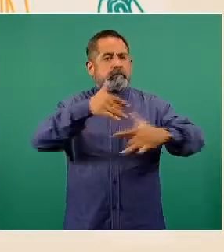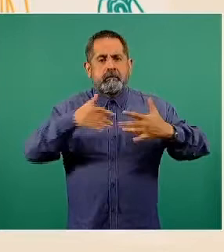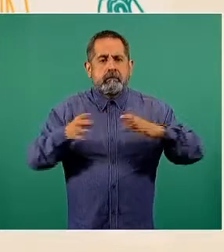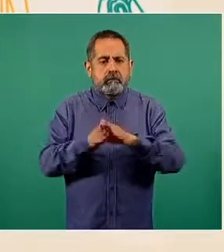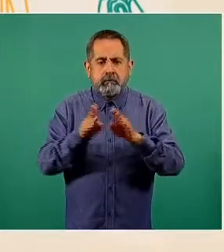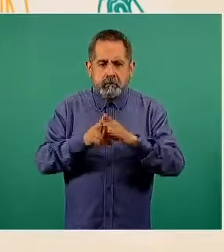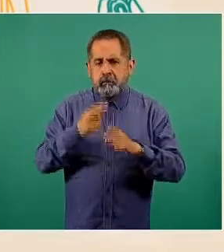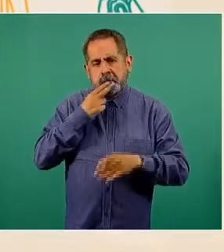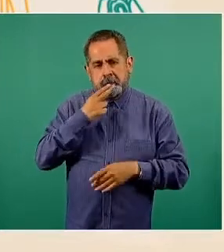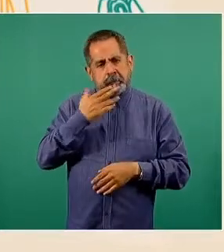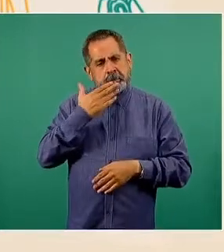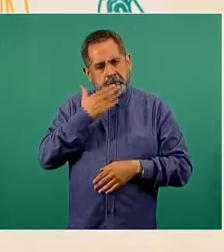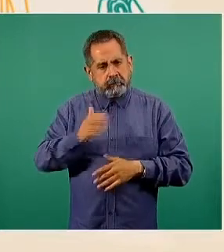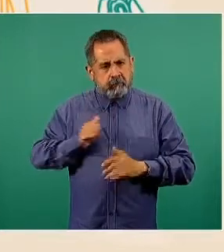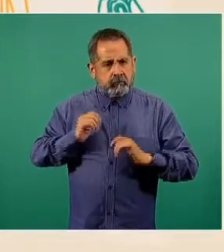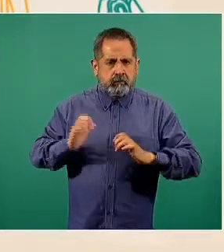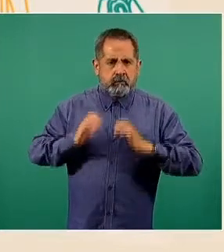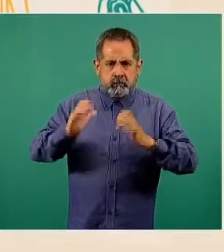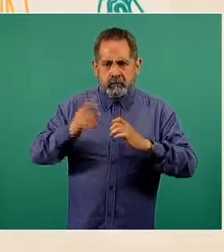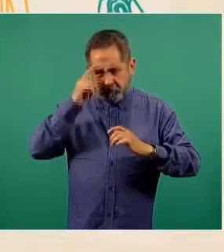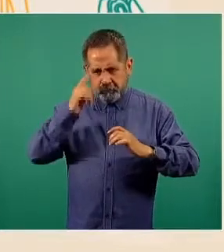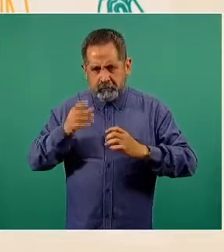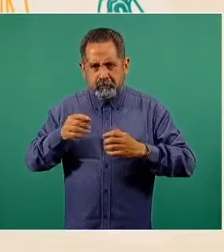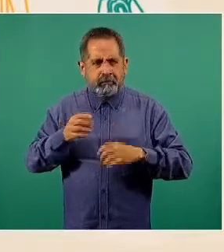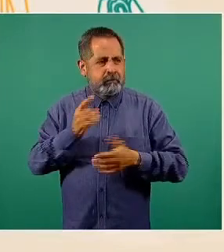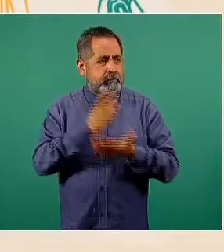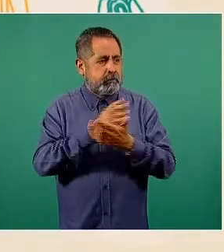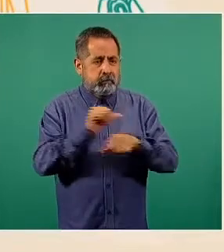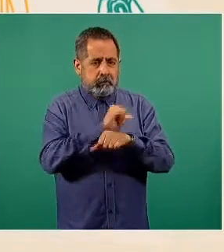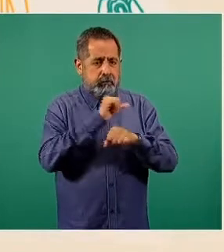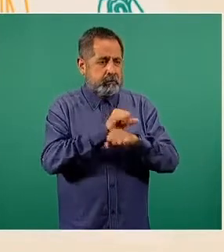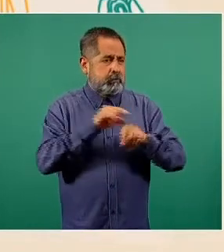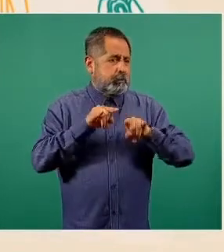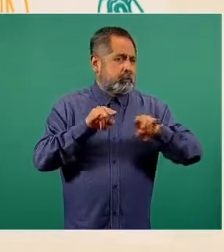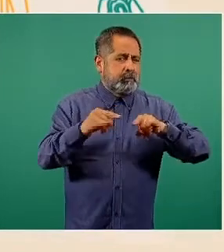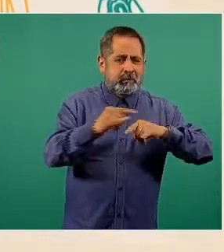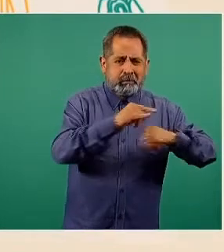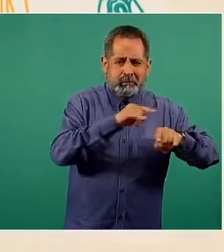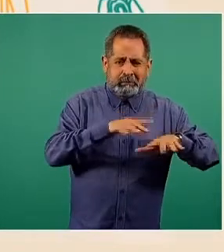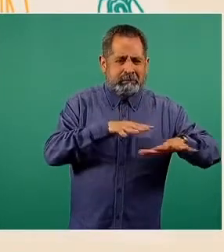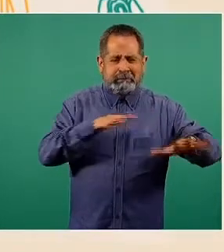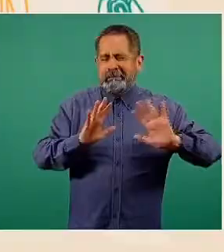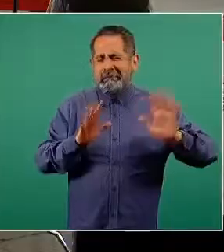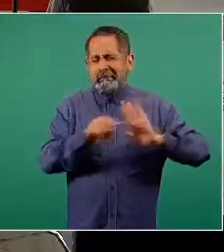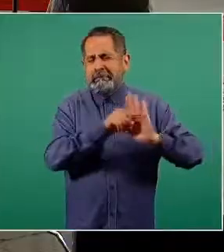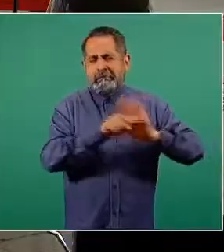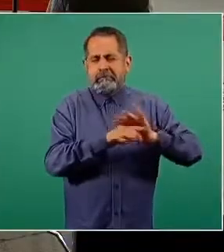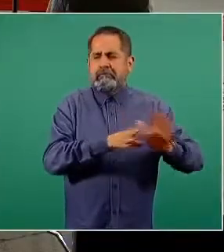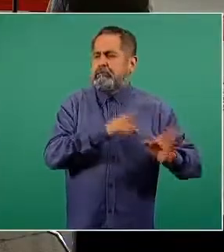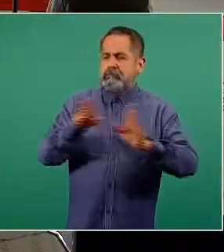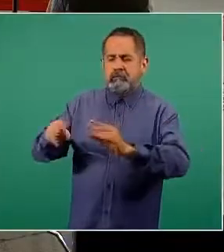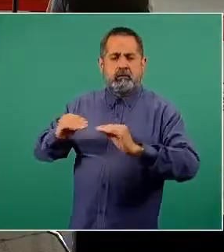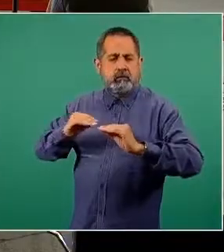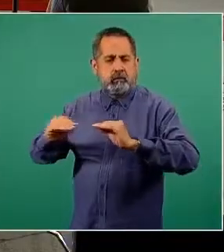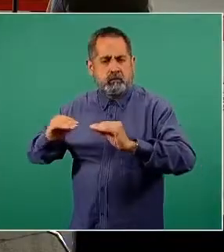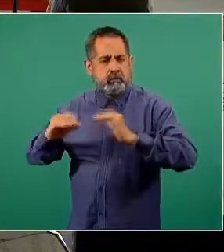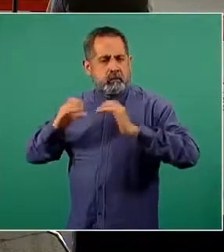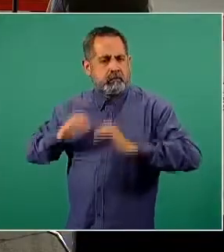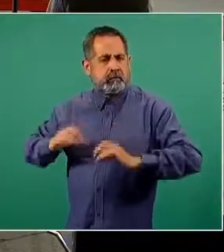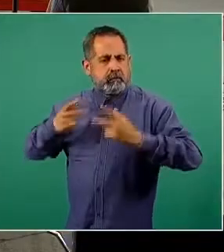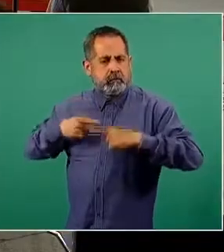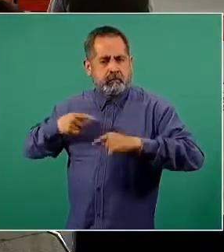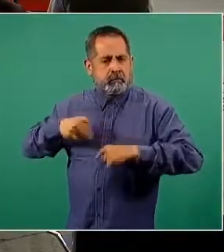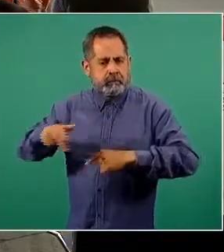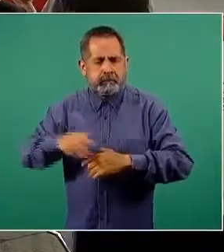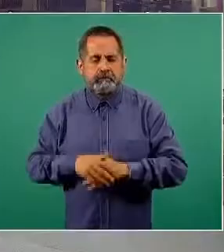una mejor manera y no solo para movilizar vehículos que nos están generando tantas externalidades negativas. Le paso la voz a mi colega,